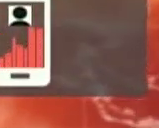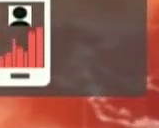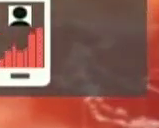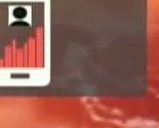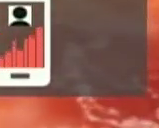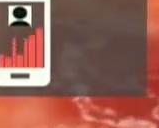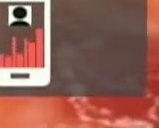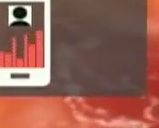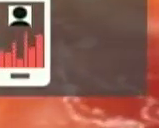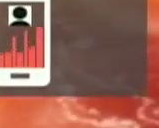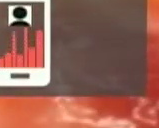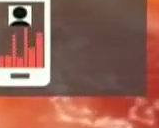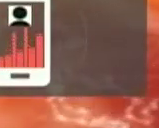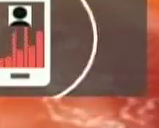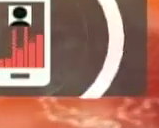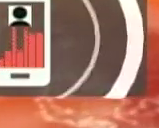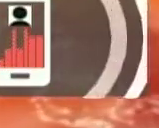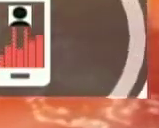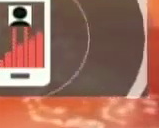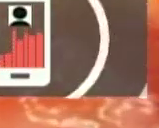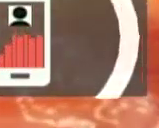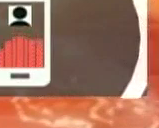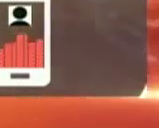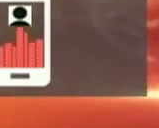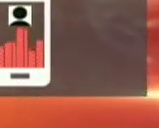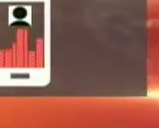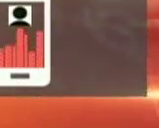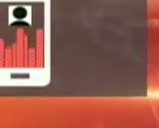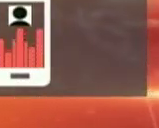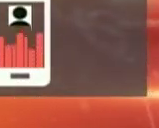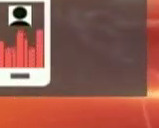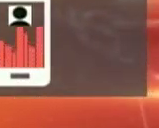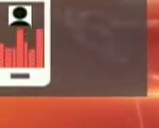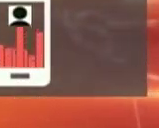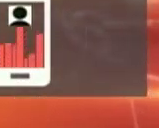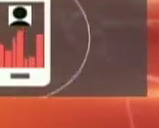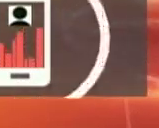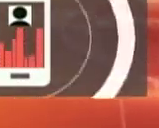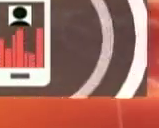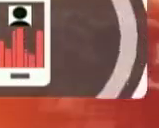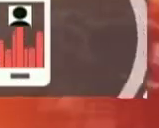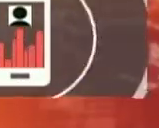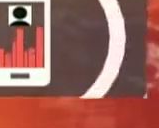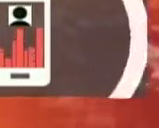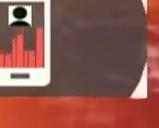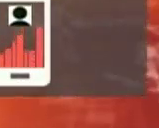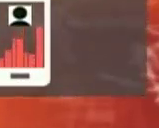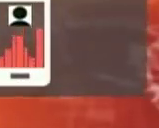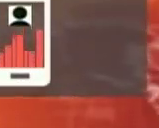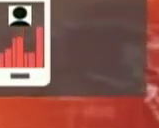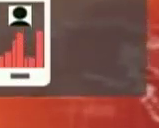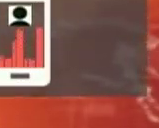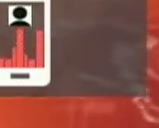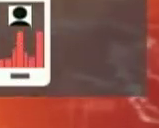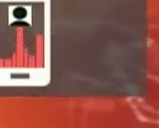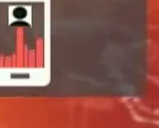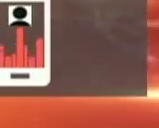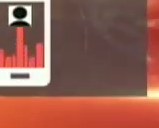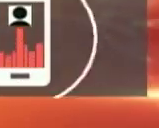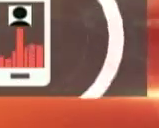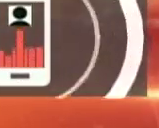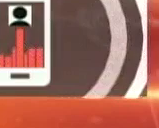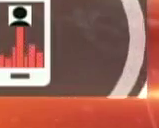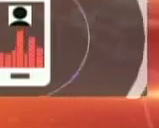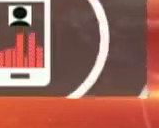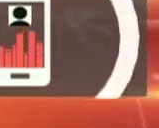comunidad? ¿Cómo está tu hogar? ¿Cómo está el trabajo? ¿Qué me cuentas? Dímelo todo. La comunidad está bien. Le voy a dar parte de todas las actividades que se llevan realizadas